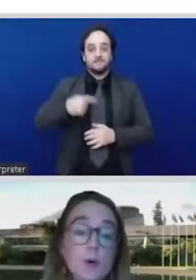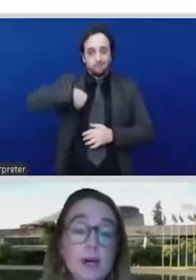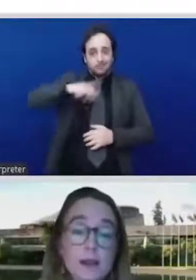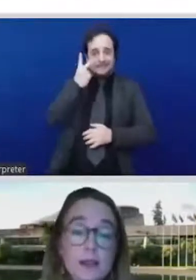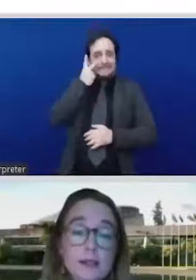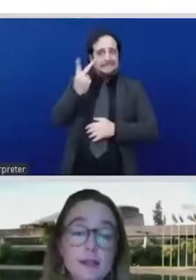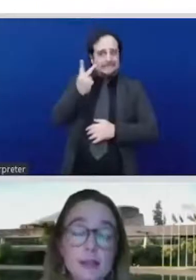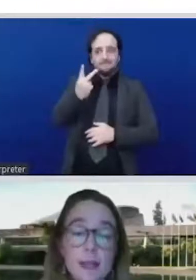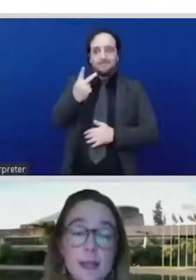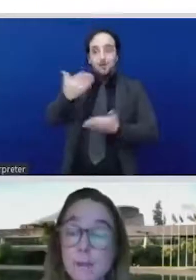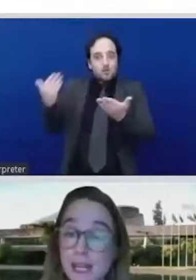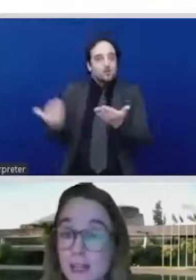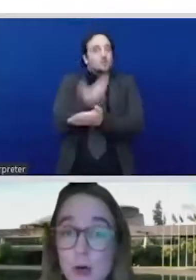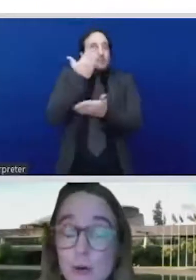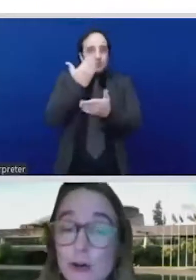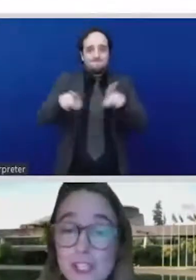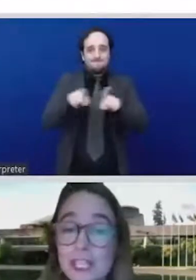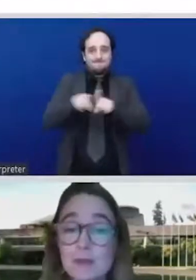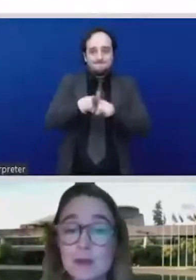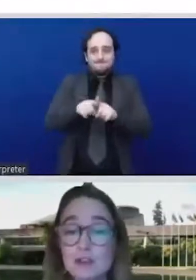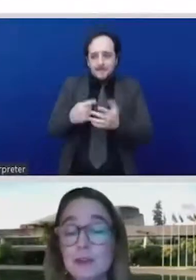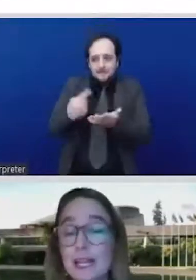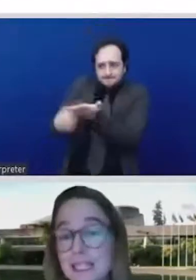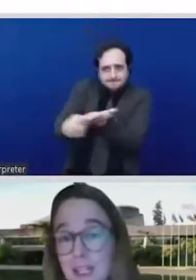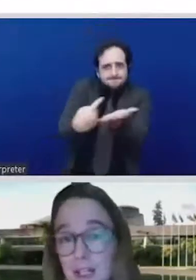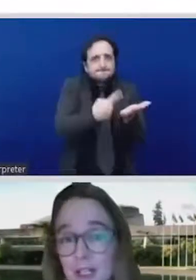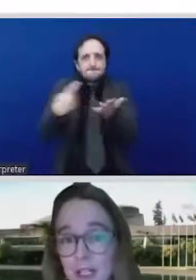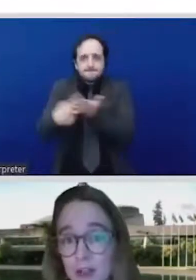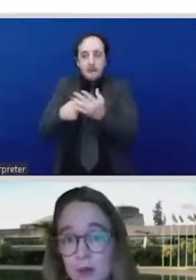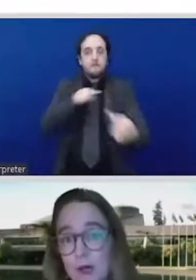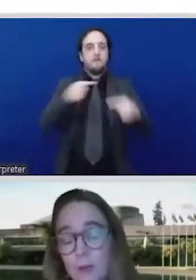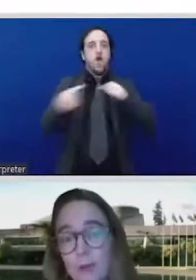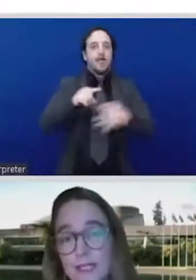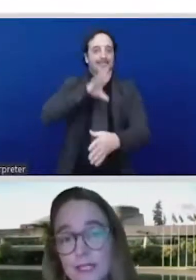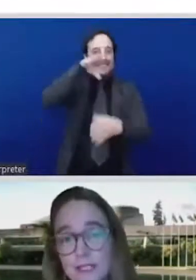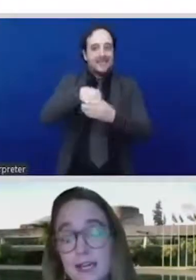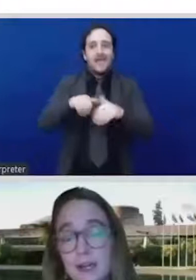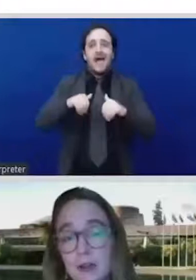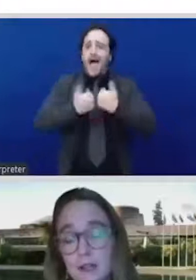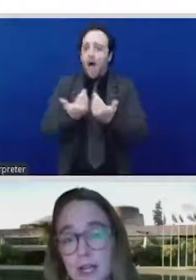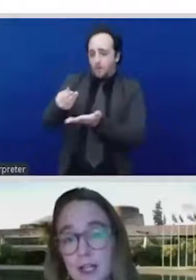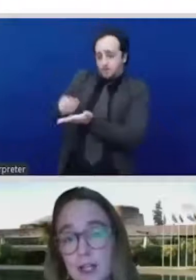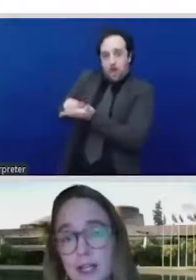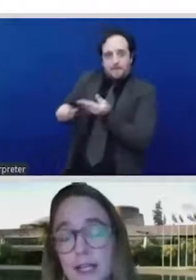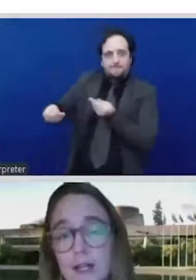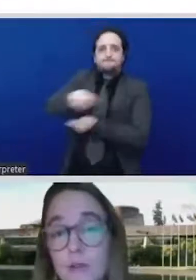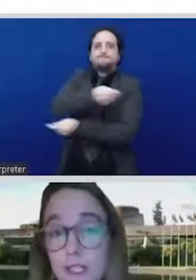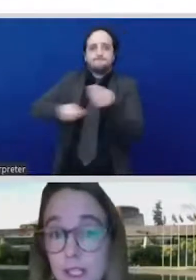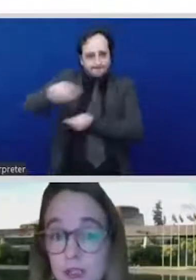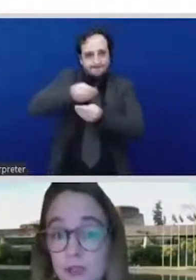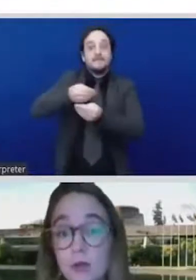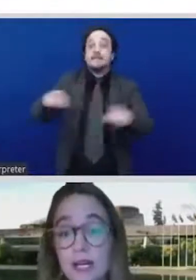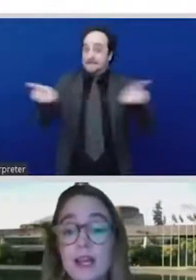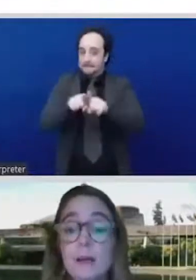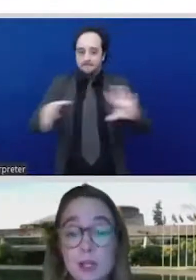promover varios de los acuerdos que ya teníamos, tanto en la agenda regional de género aprobado por los países de la región en la Conferencia Regional